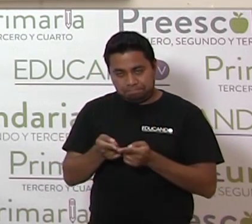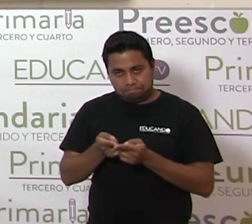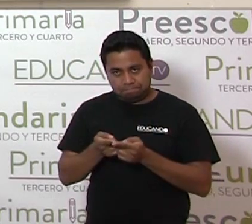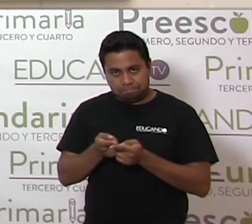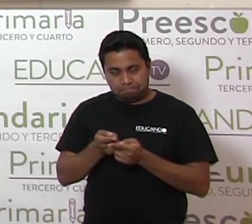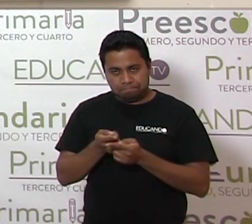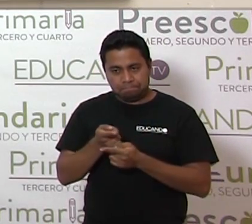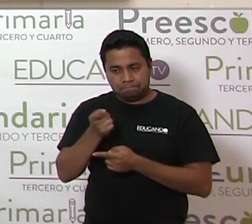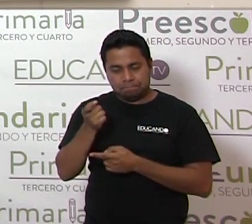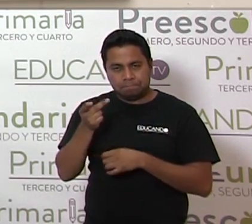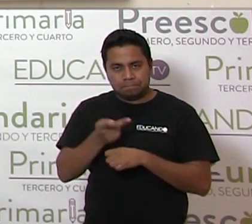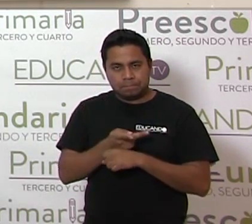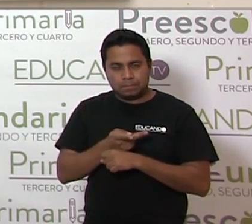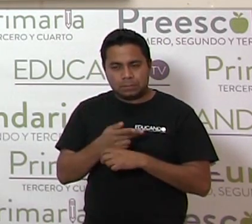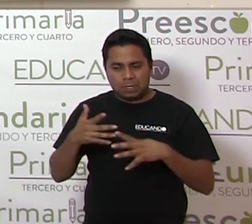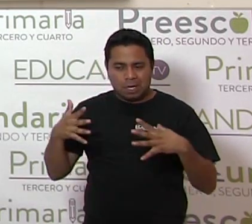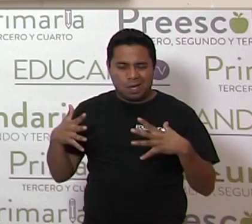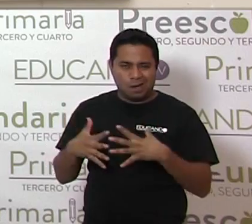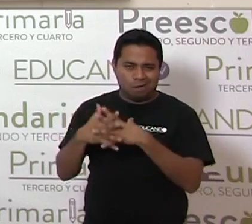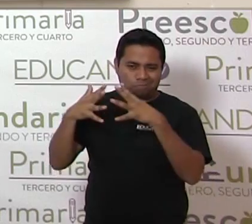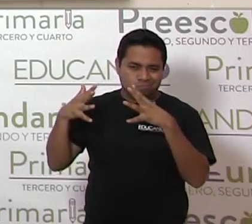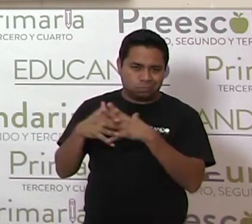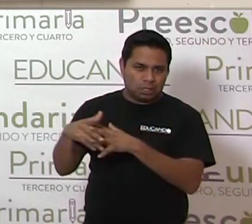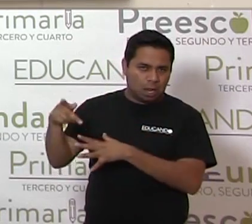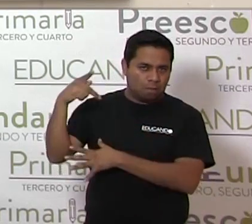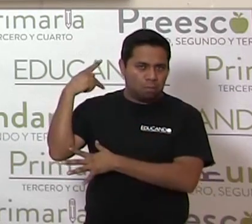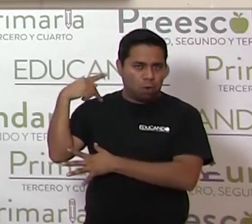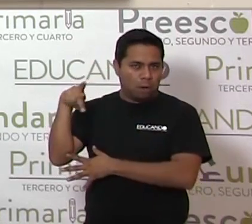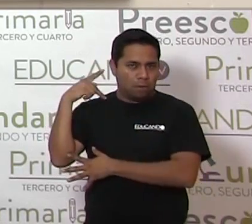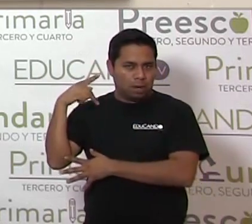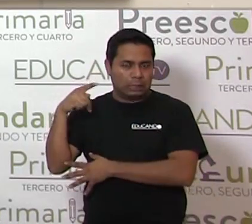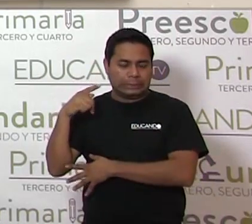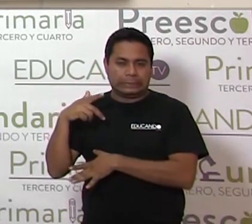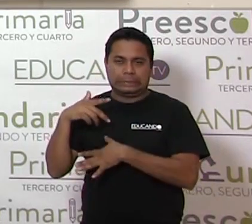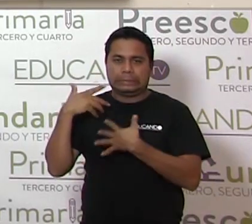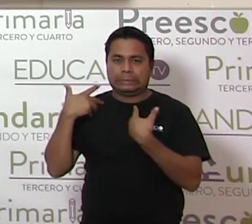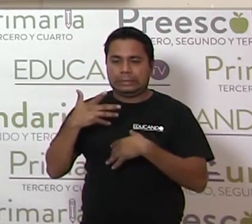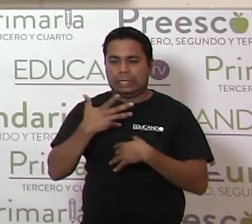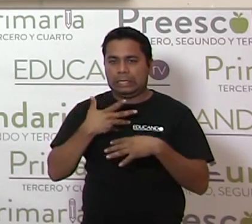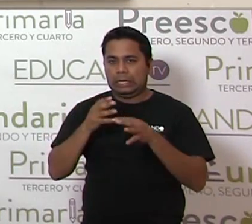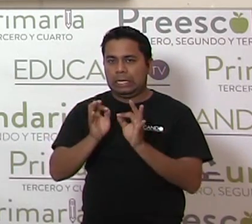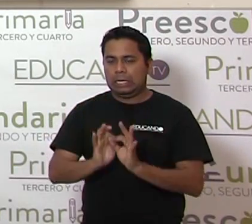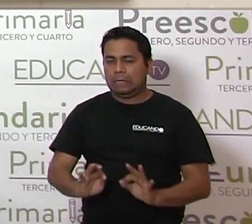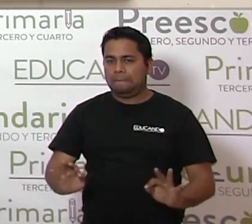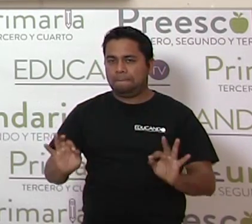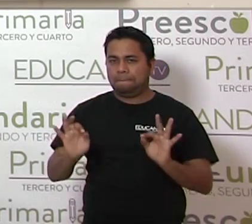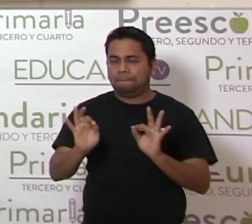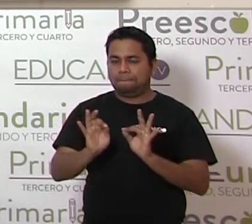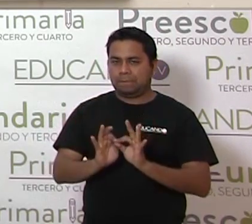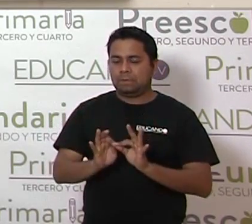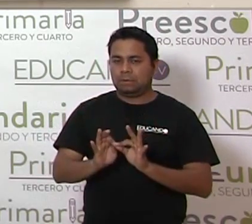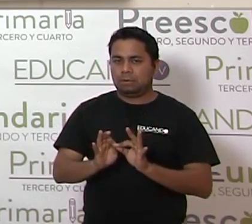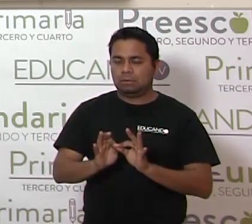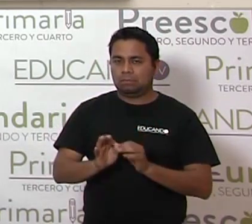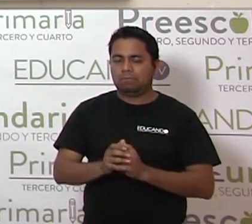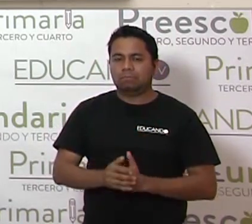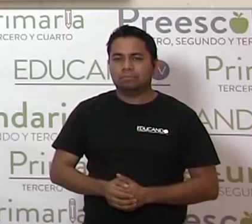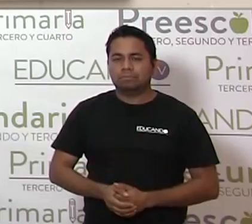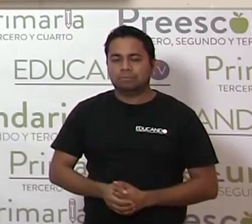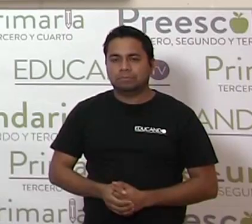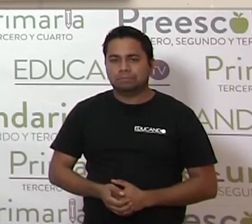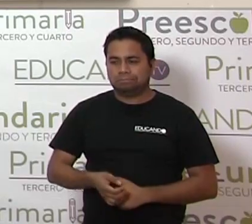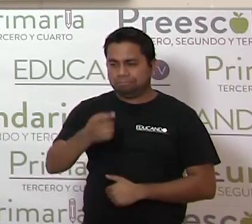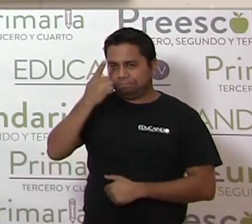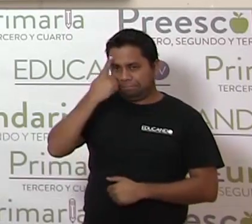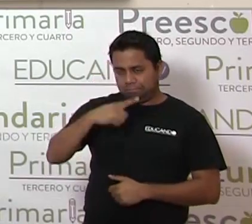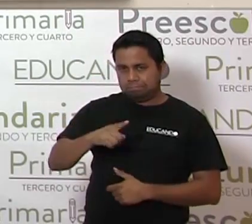Ocurrió la batalla de Puebla. Bien, es un hecho sumamente importante que vino a poder